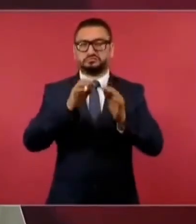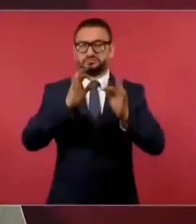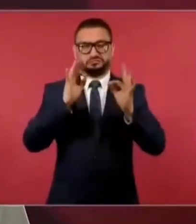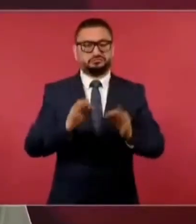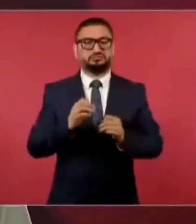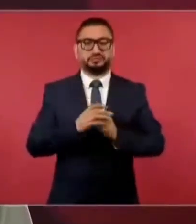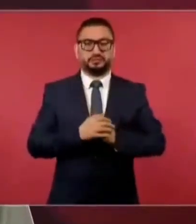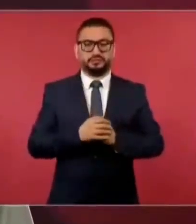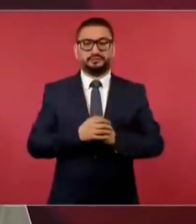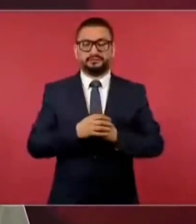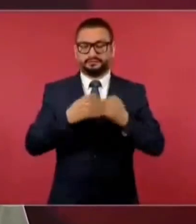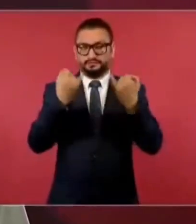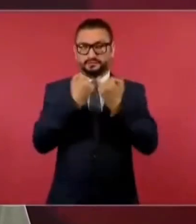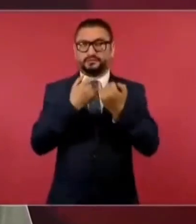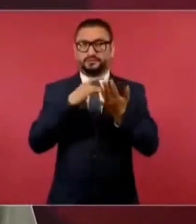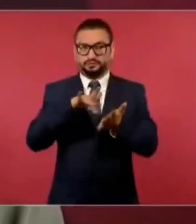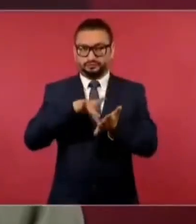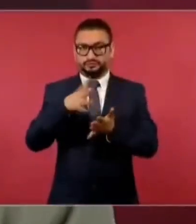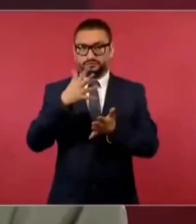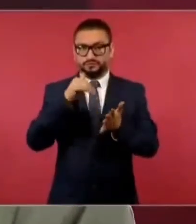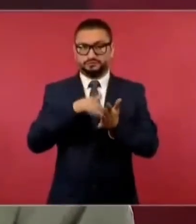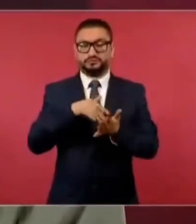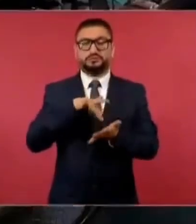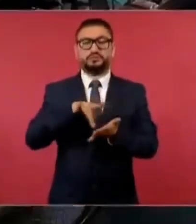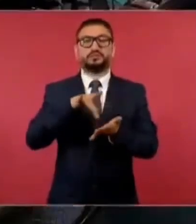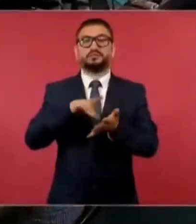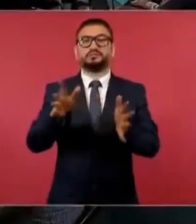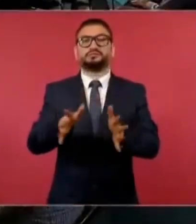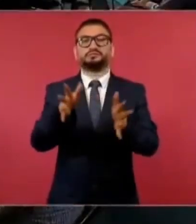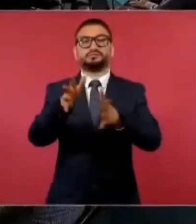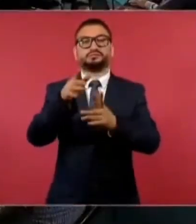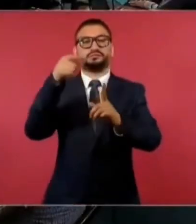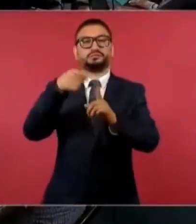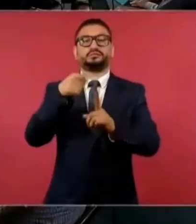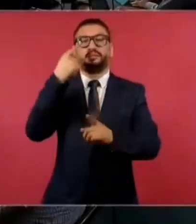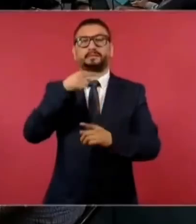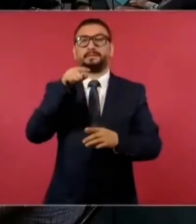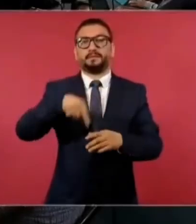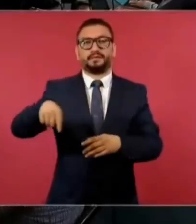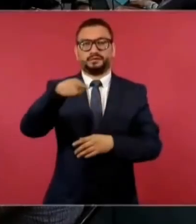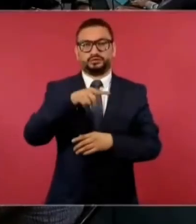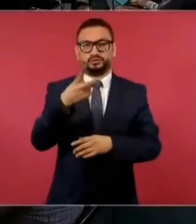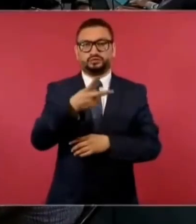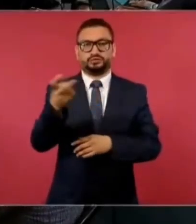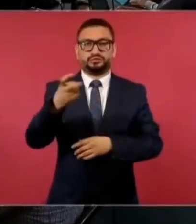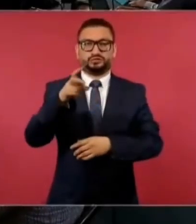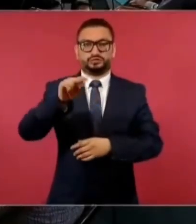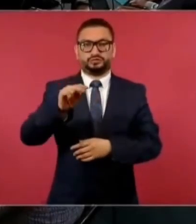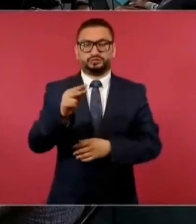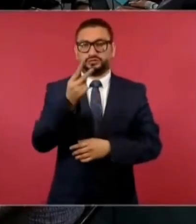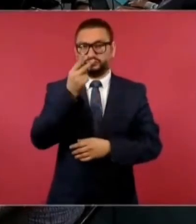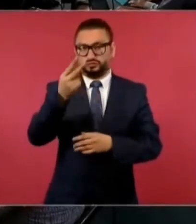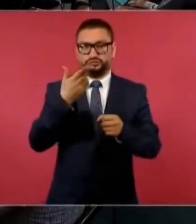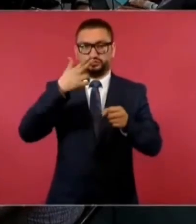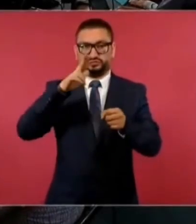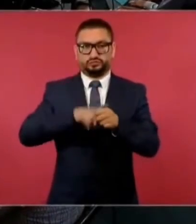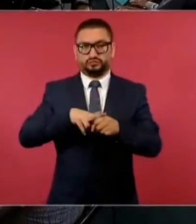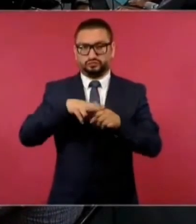base, tienen este incentivo. Pero son incentivos específicamente para estos 282